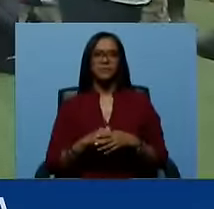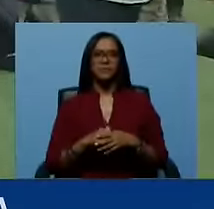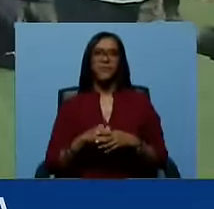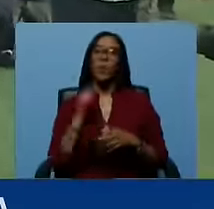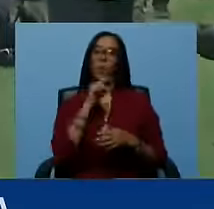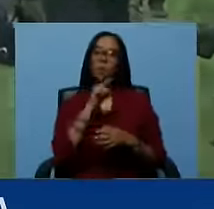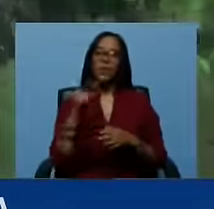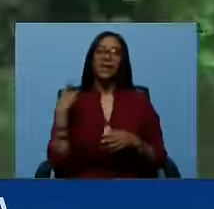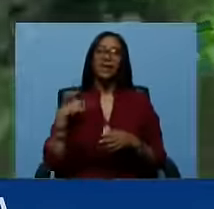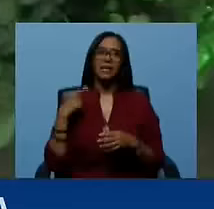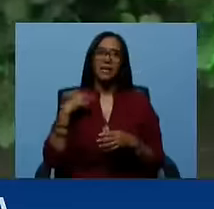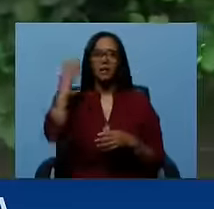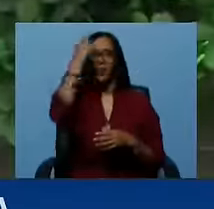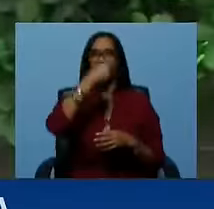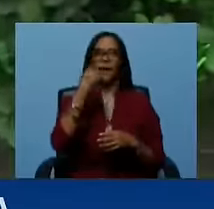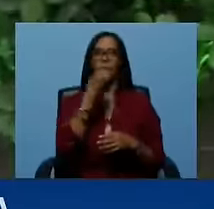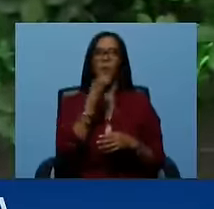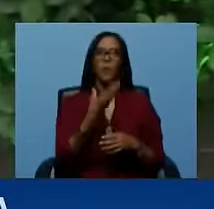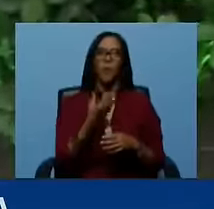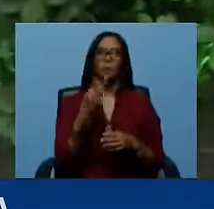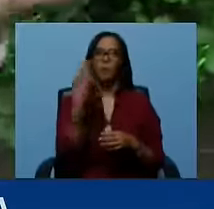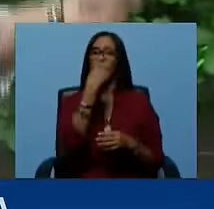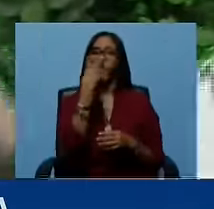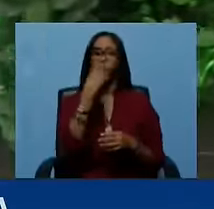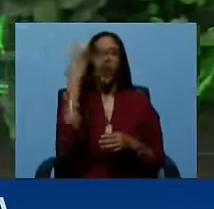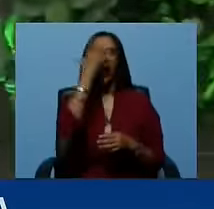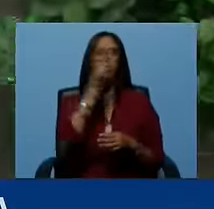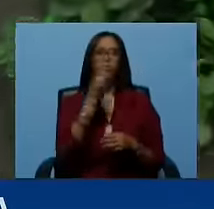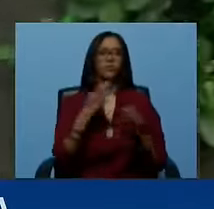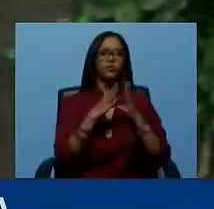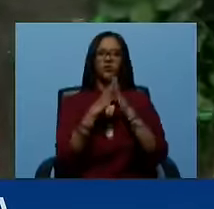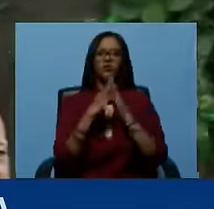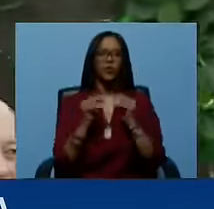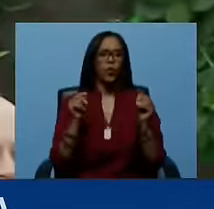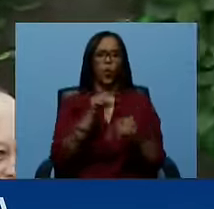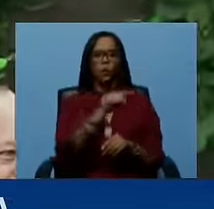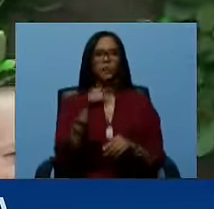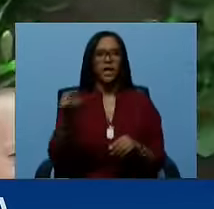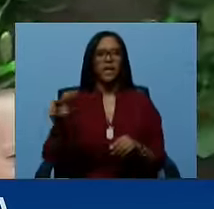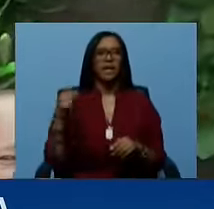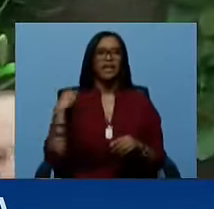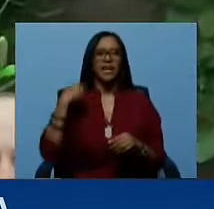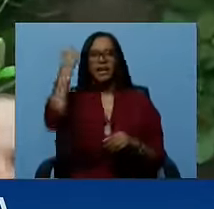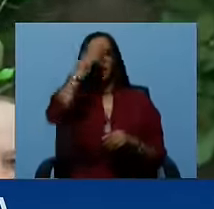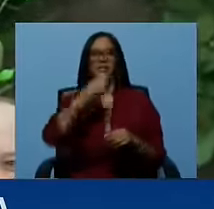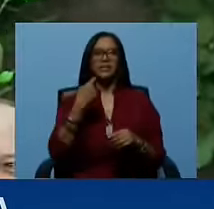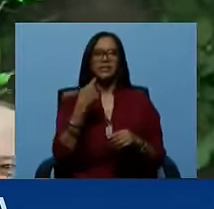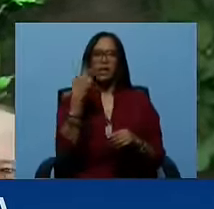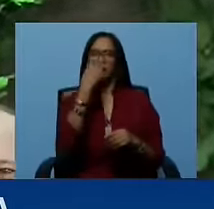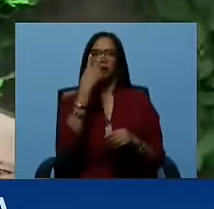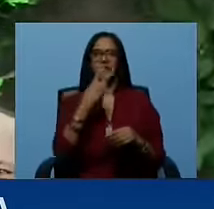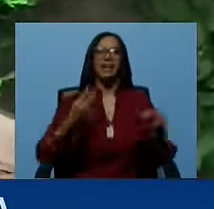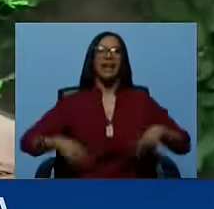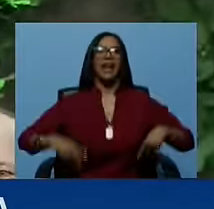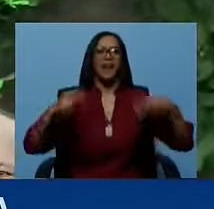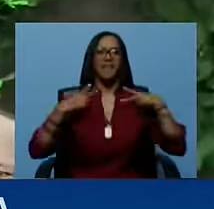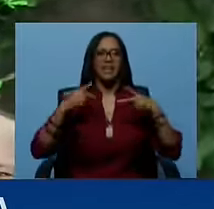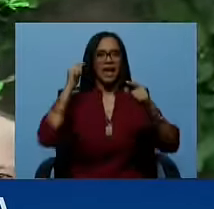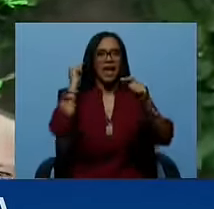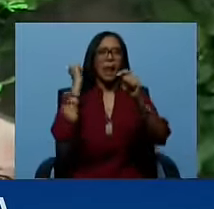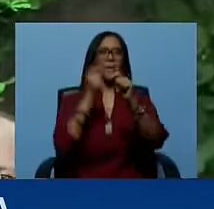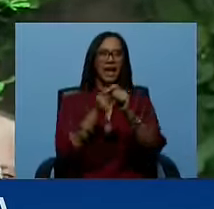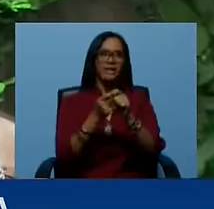Ustedes tienen un rostro hermoso, unos ojos hermosos, todos ustedes. Tienen el rostro y los ojos de la vida, de la